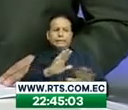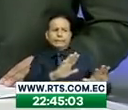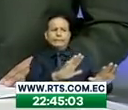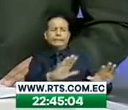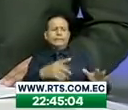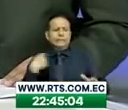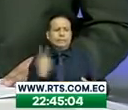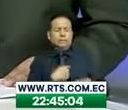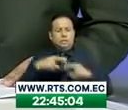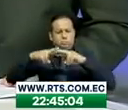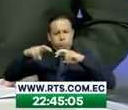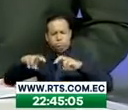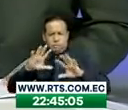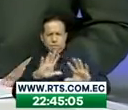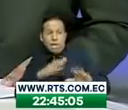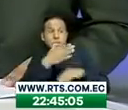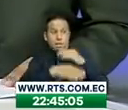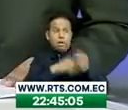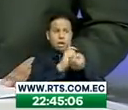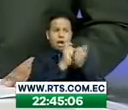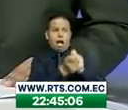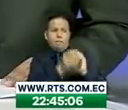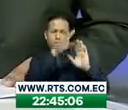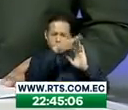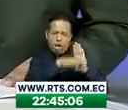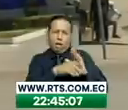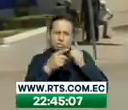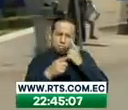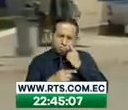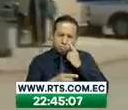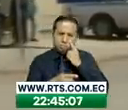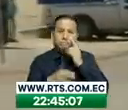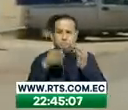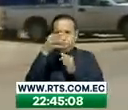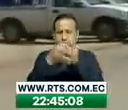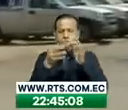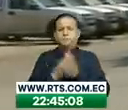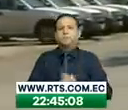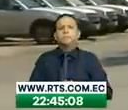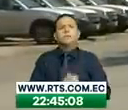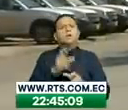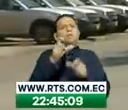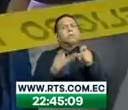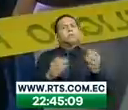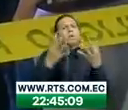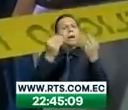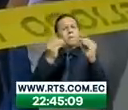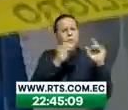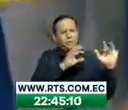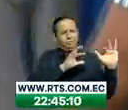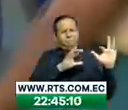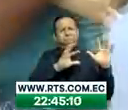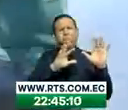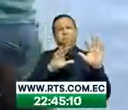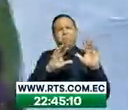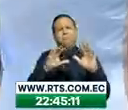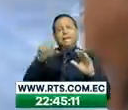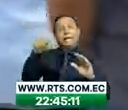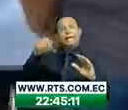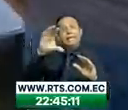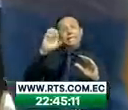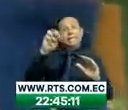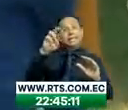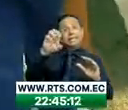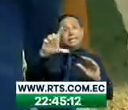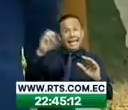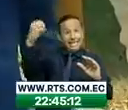en las mismas carlos julio burumendi con los detalles cientos de usuarios llegaron en las instalaciones de la corporación nacional de